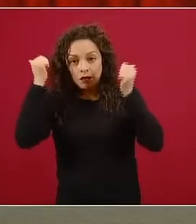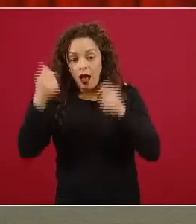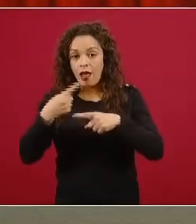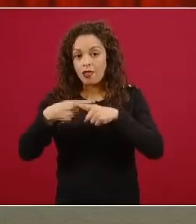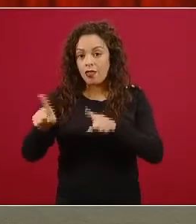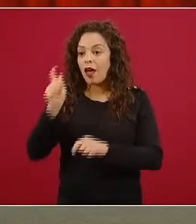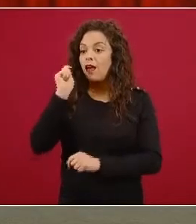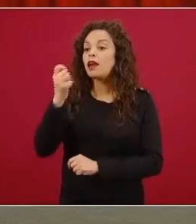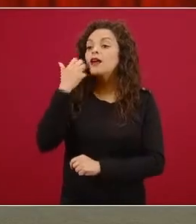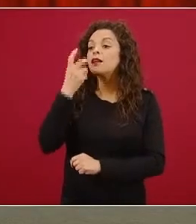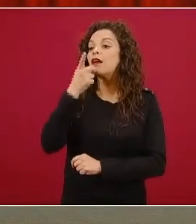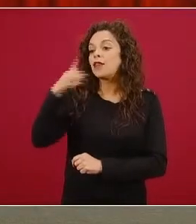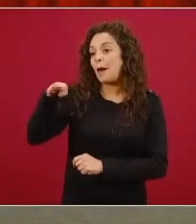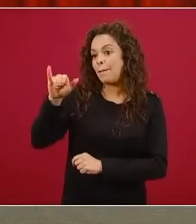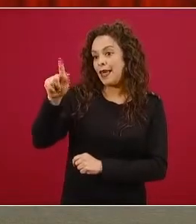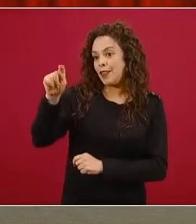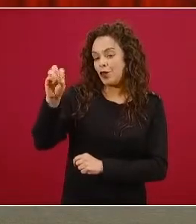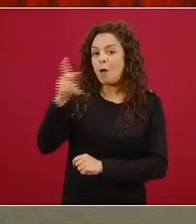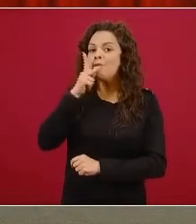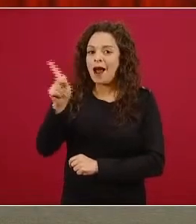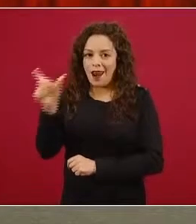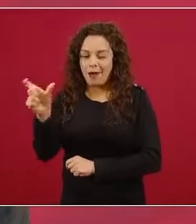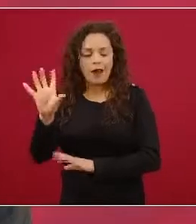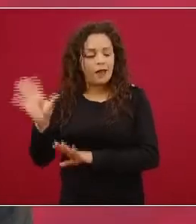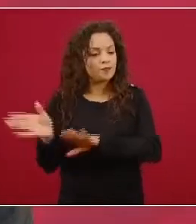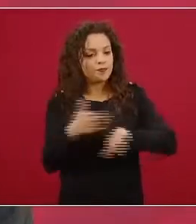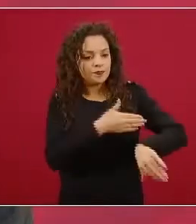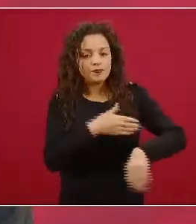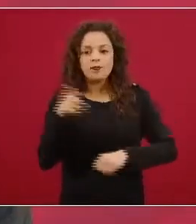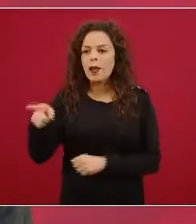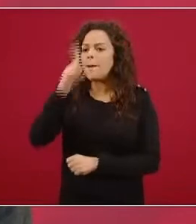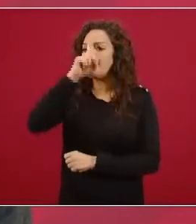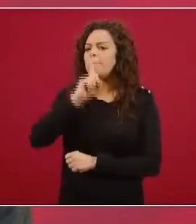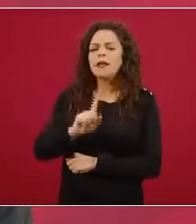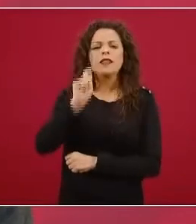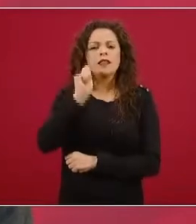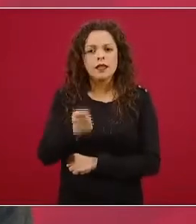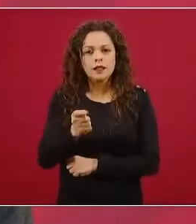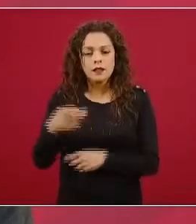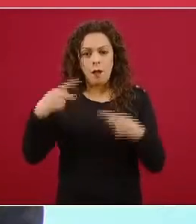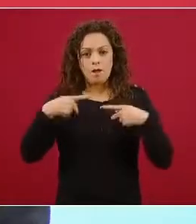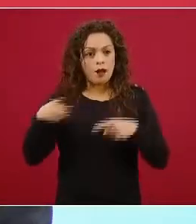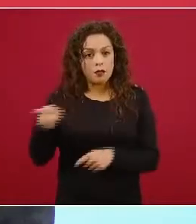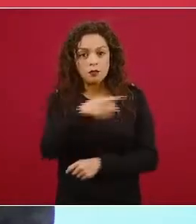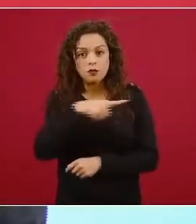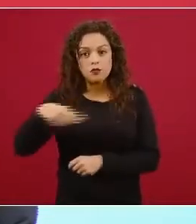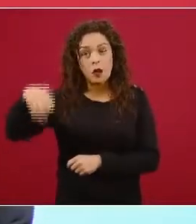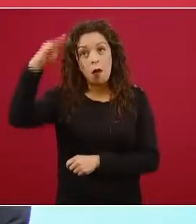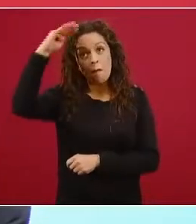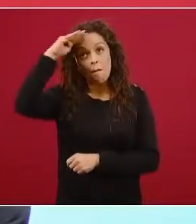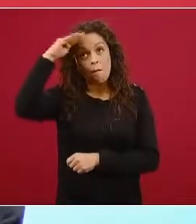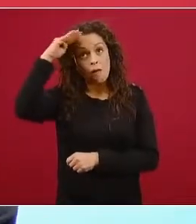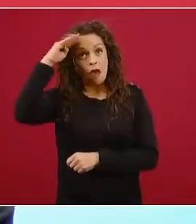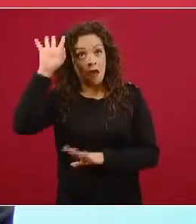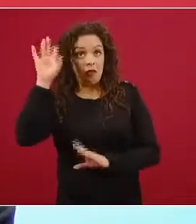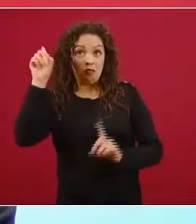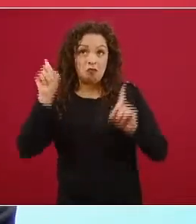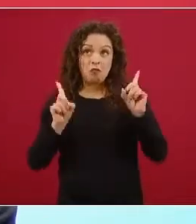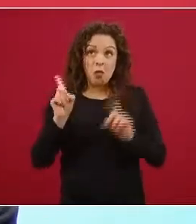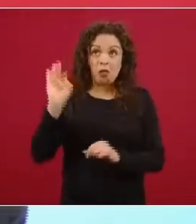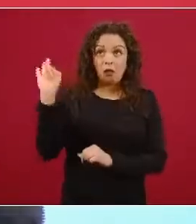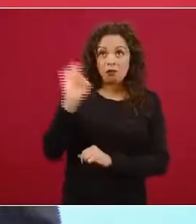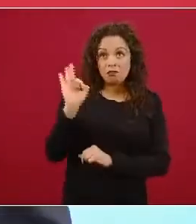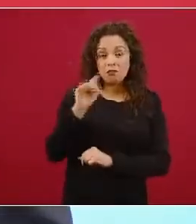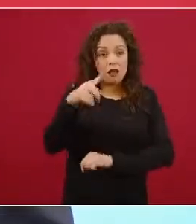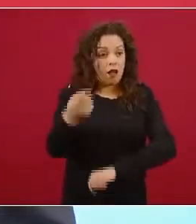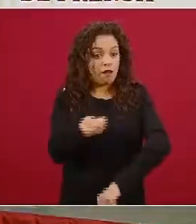mito. La mentira consiste en suponer que vacunarse contra la influenza